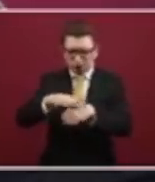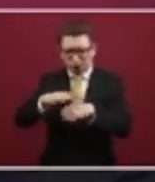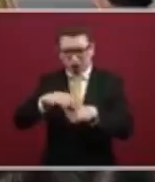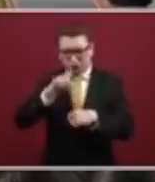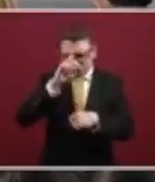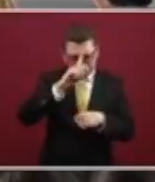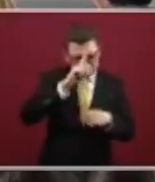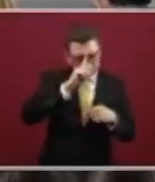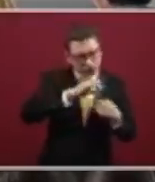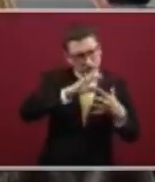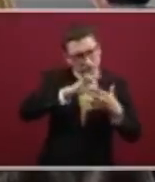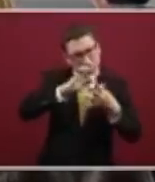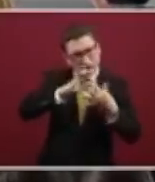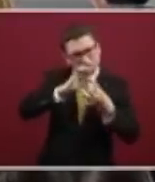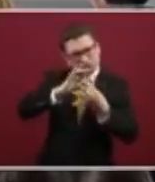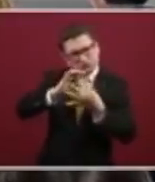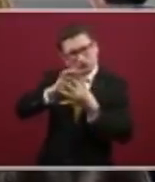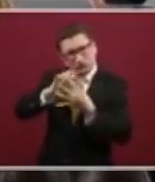persuadir,